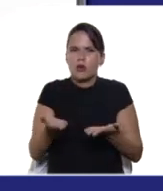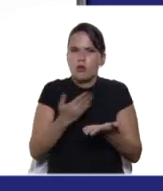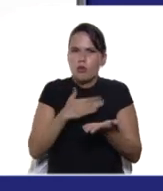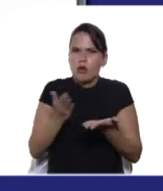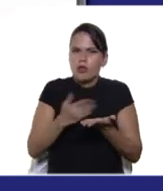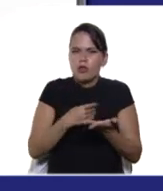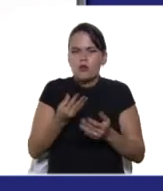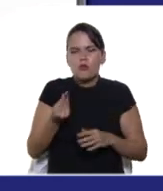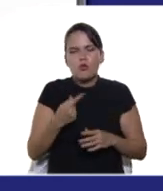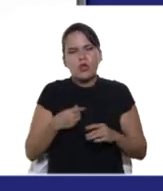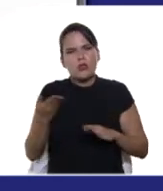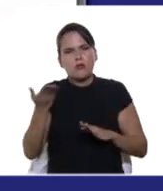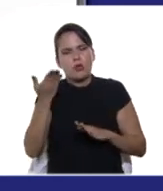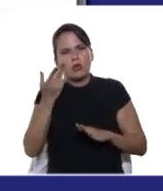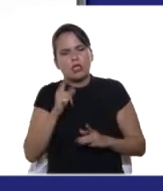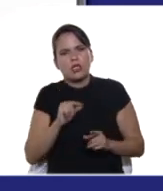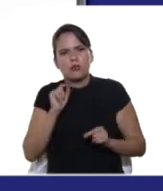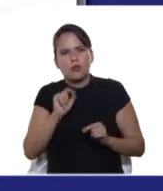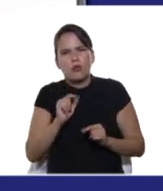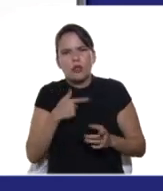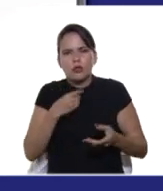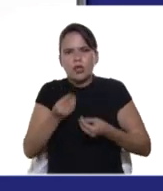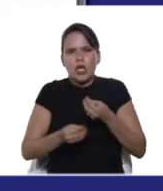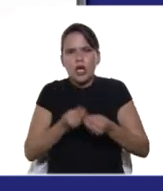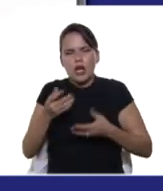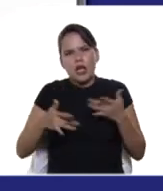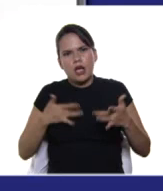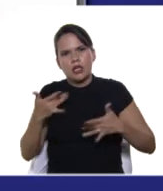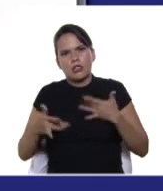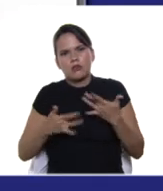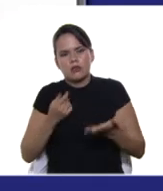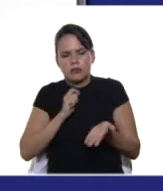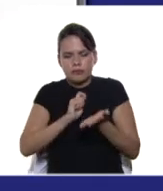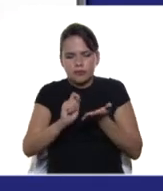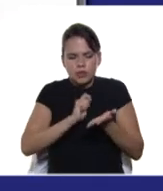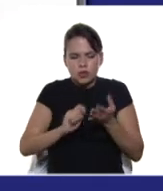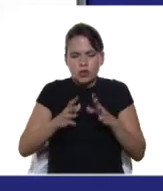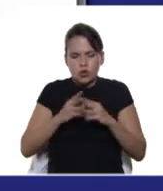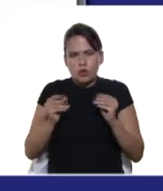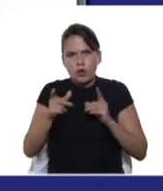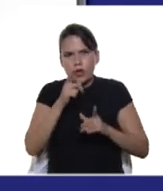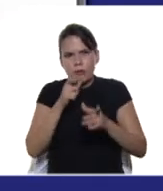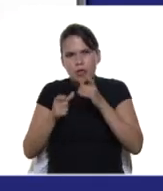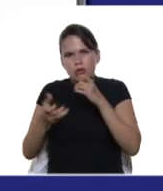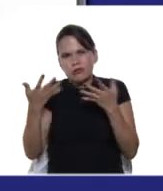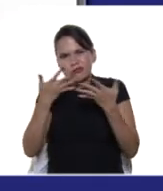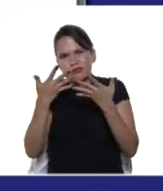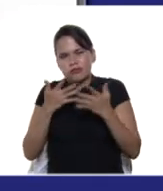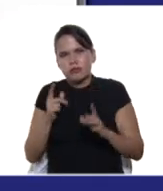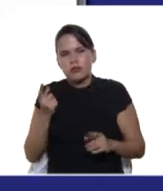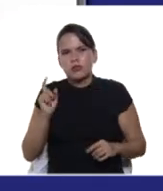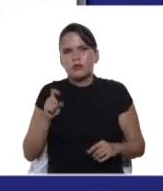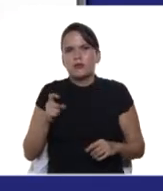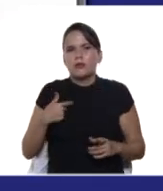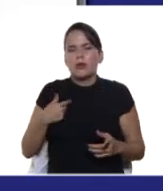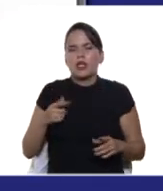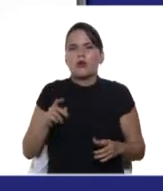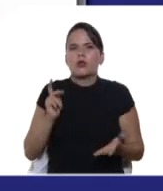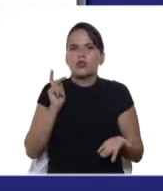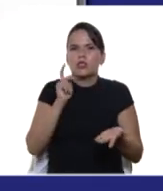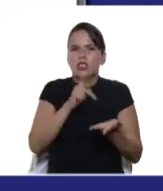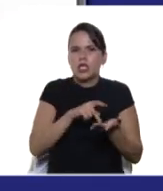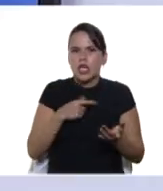Muy importante que en el momento que realicen sus actividades, anotar las dudas en el cuaderno. ¿Para qué? Para que cuando asistan a